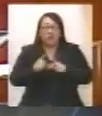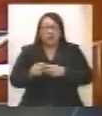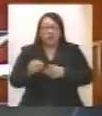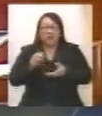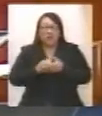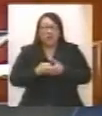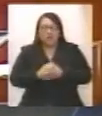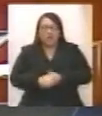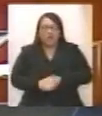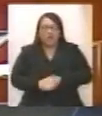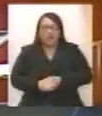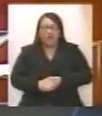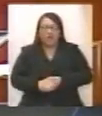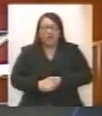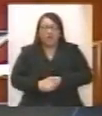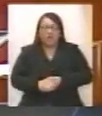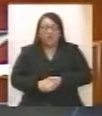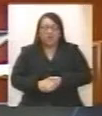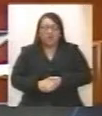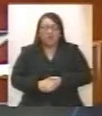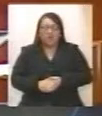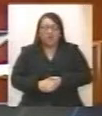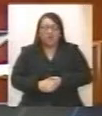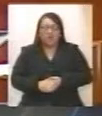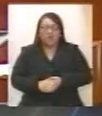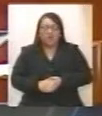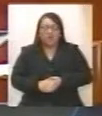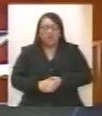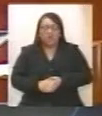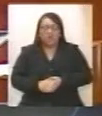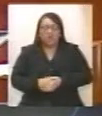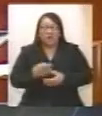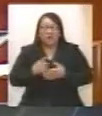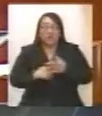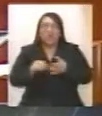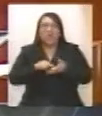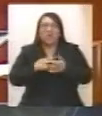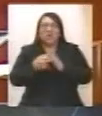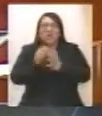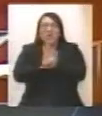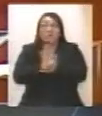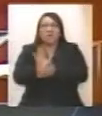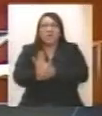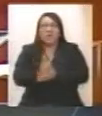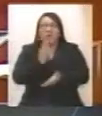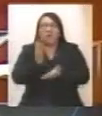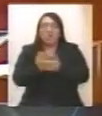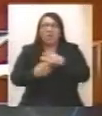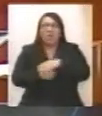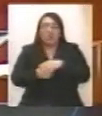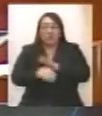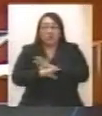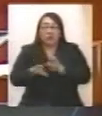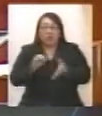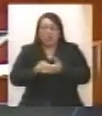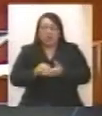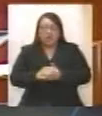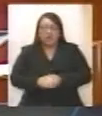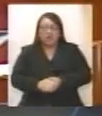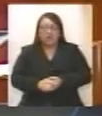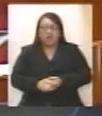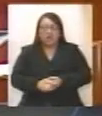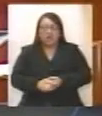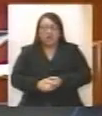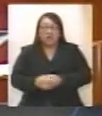instaurando como ejes la meritocracia, con lo cual evitamos la corrupción y la arbitrariedad.